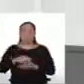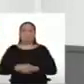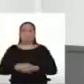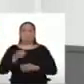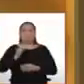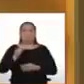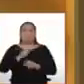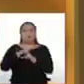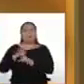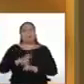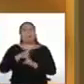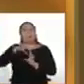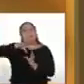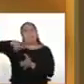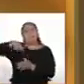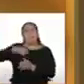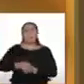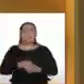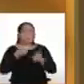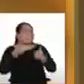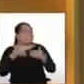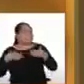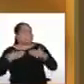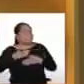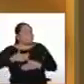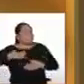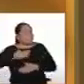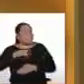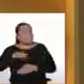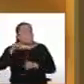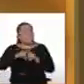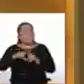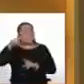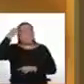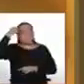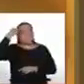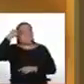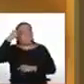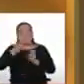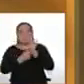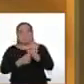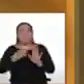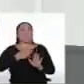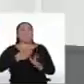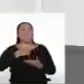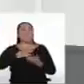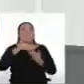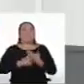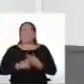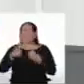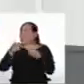manera cuidar el planeta. Me alegro mucho, Rodri. De hecho, he estado pensando en presentar el mío también. ¡Claro que